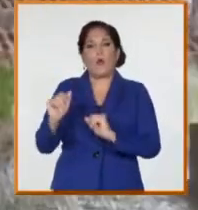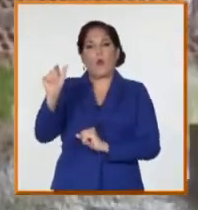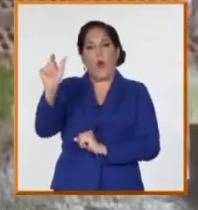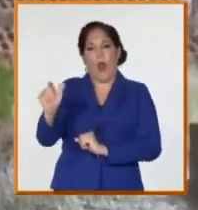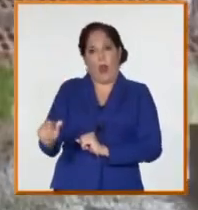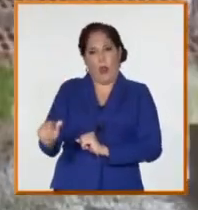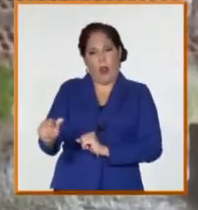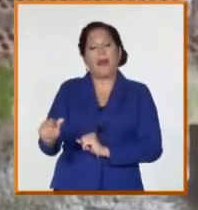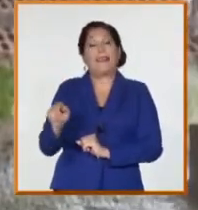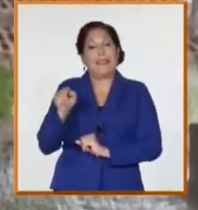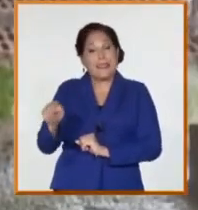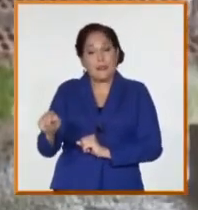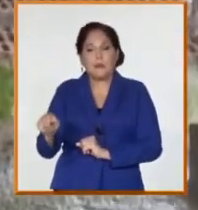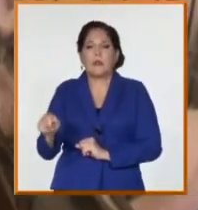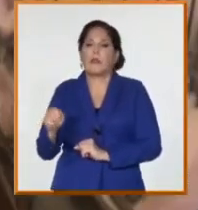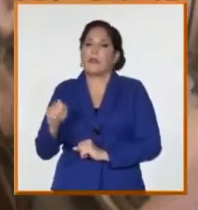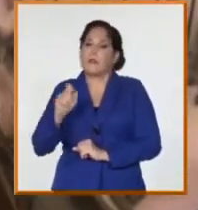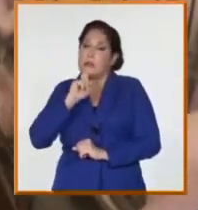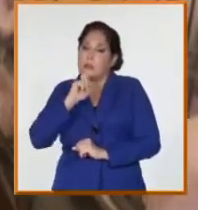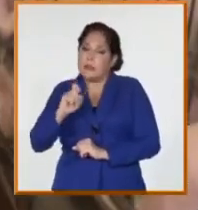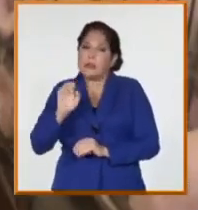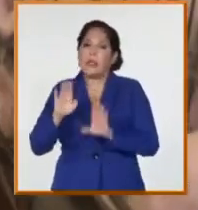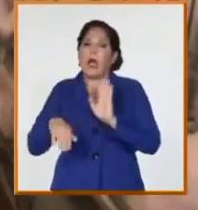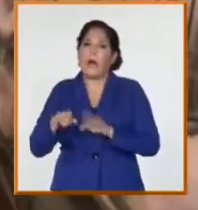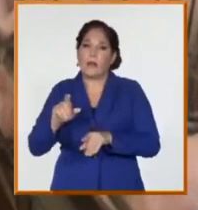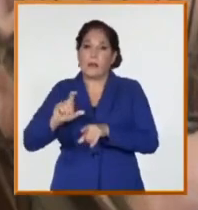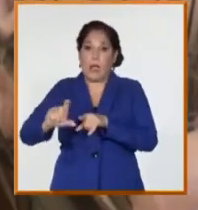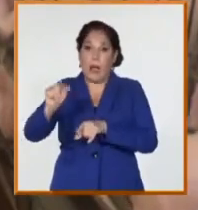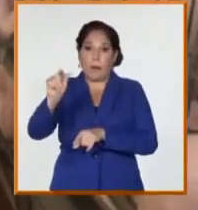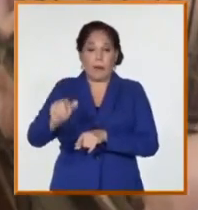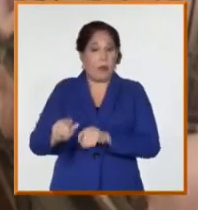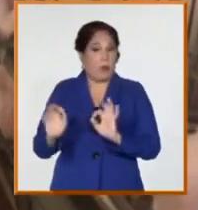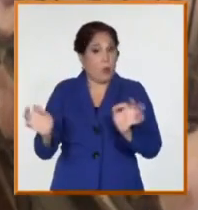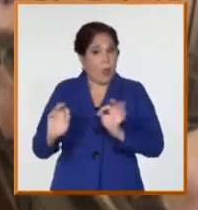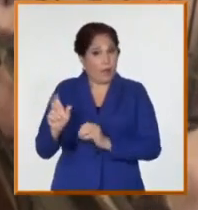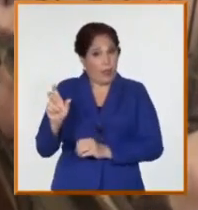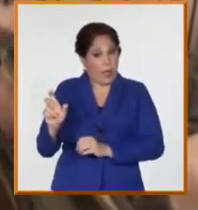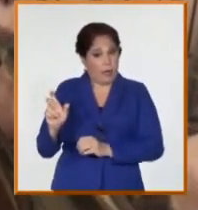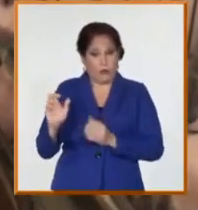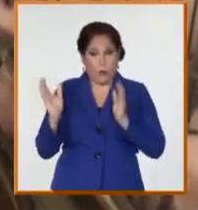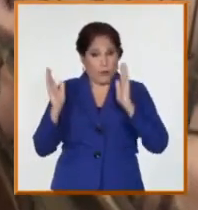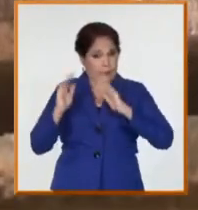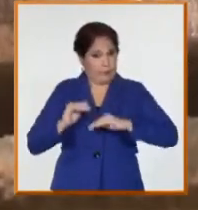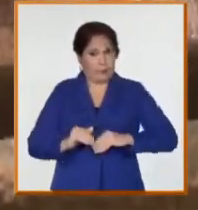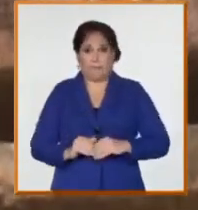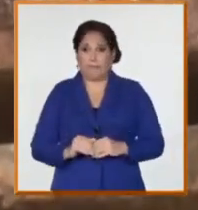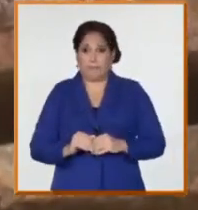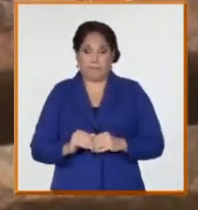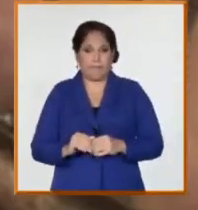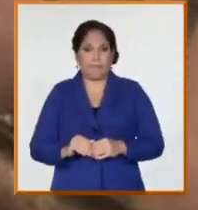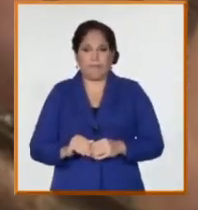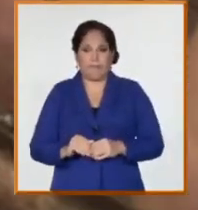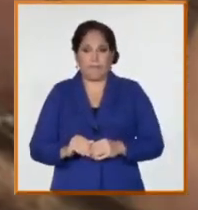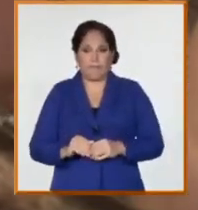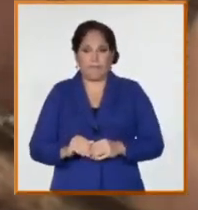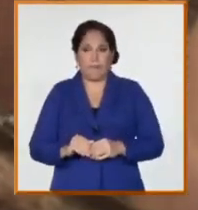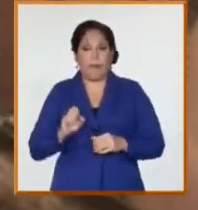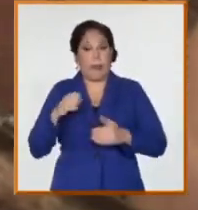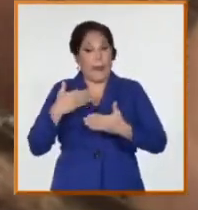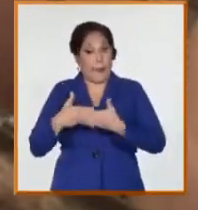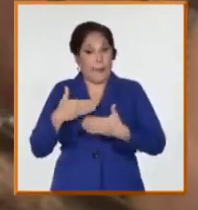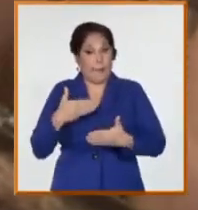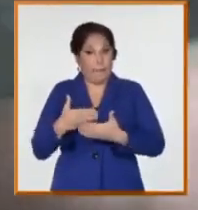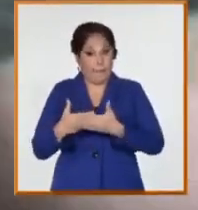pago a x campesino que no tiene la posibilidad todavía de tenerla este sistema esta mediana empresa